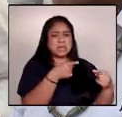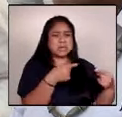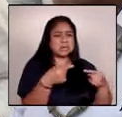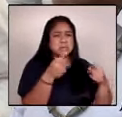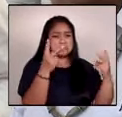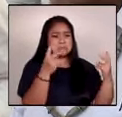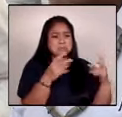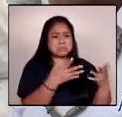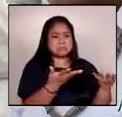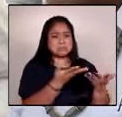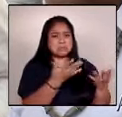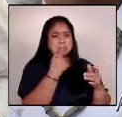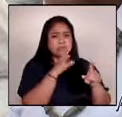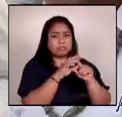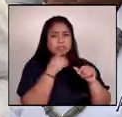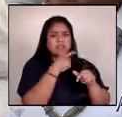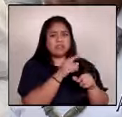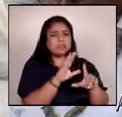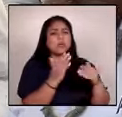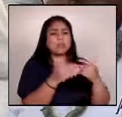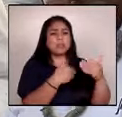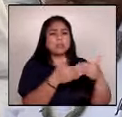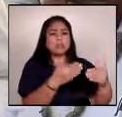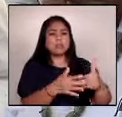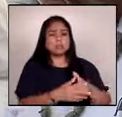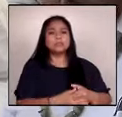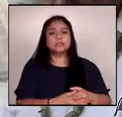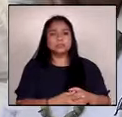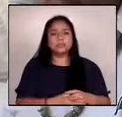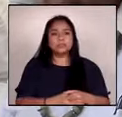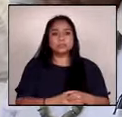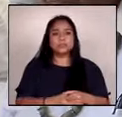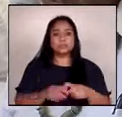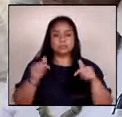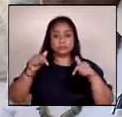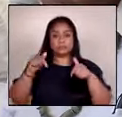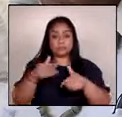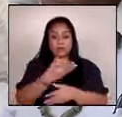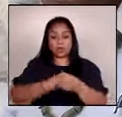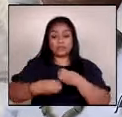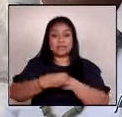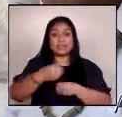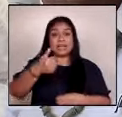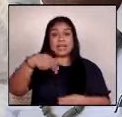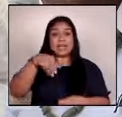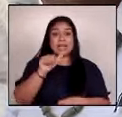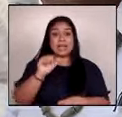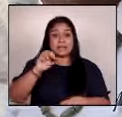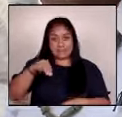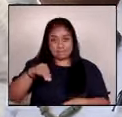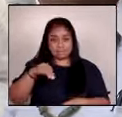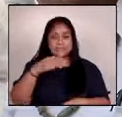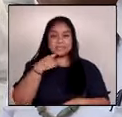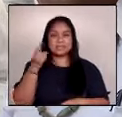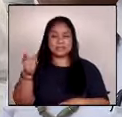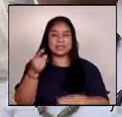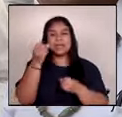va ese proceso? Mire, hoy por hoy las oficinas de la NAM son en el edificio del Infom, como ha